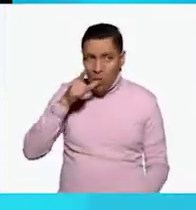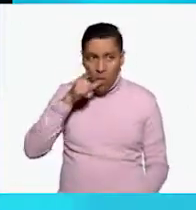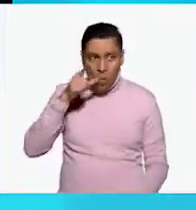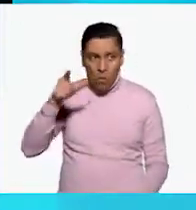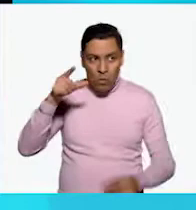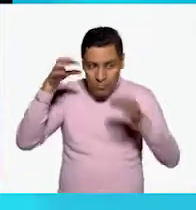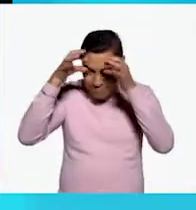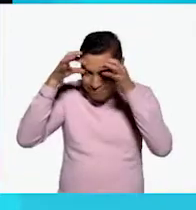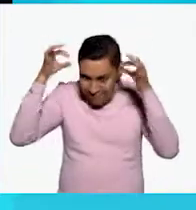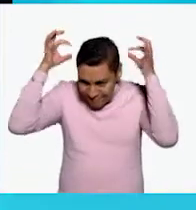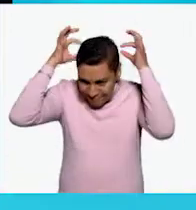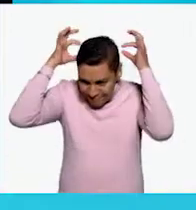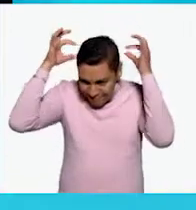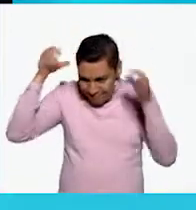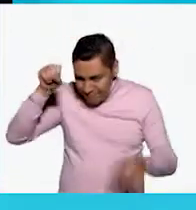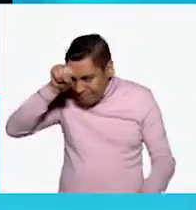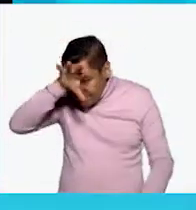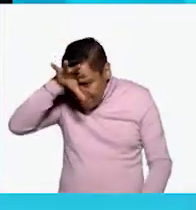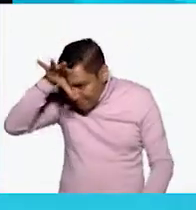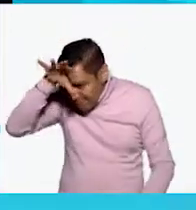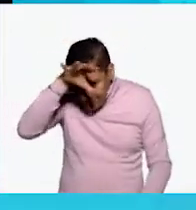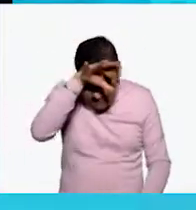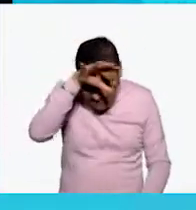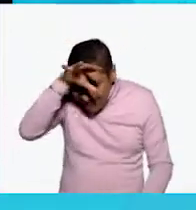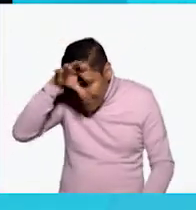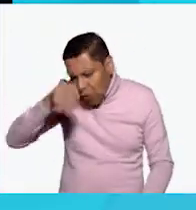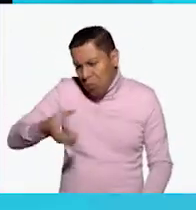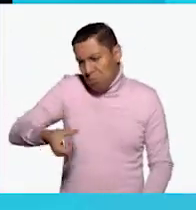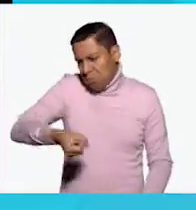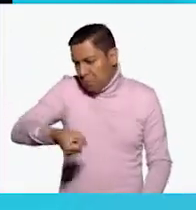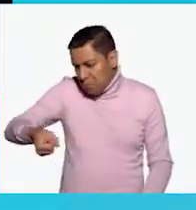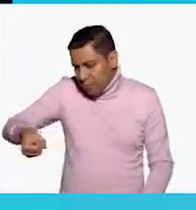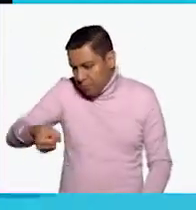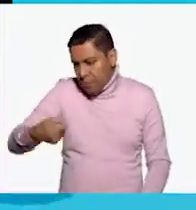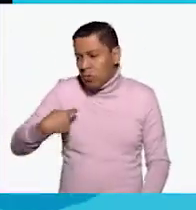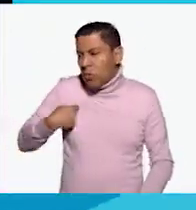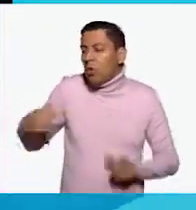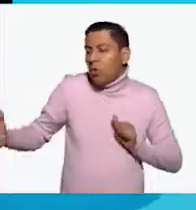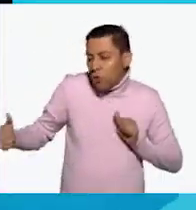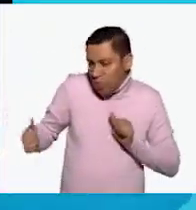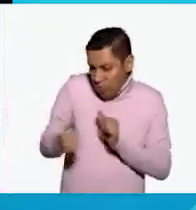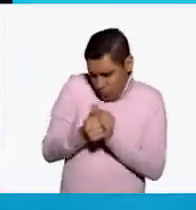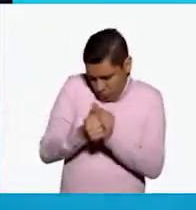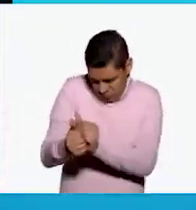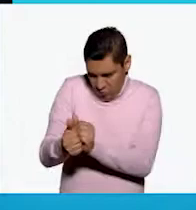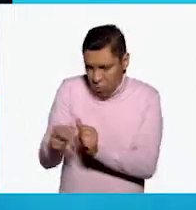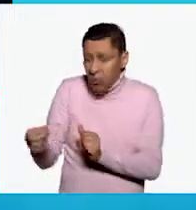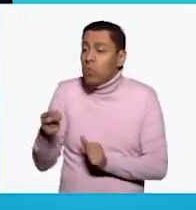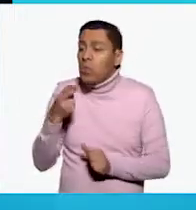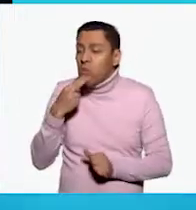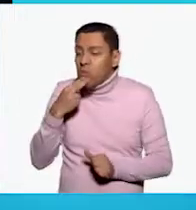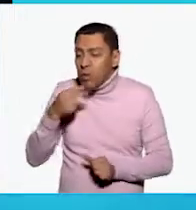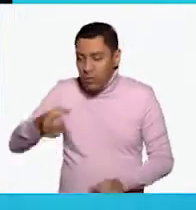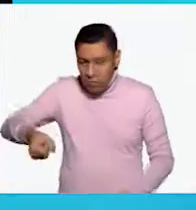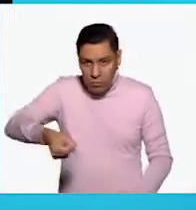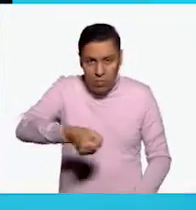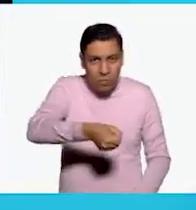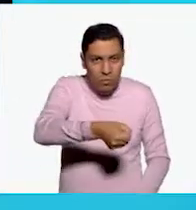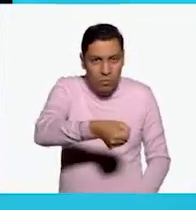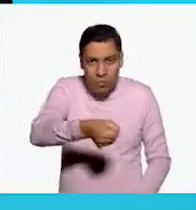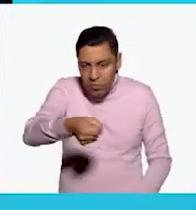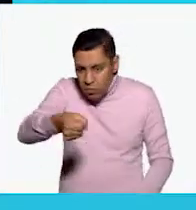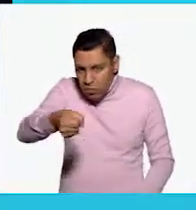aquí. Entonces ven, quédate conmigo todo el tiempo y vas a usar tu lámpara